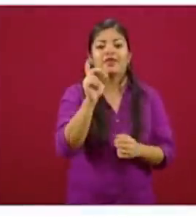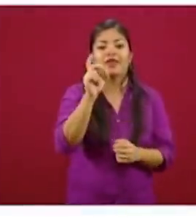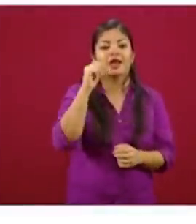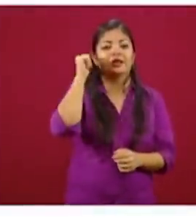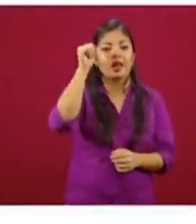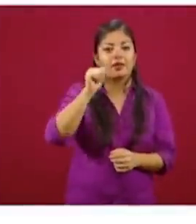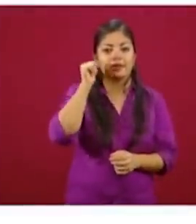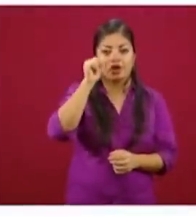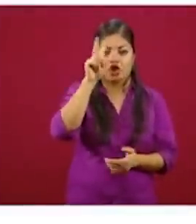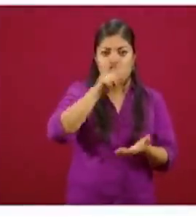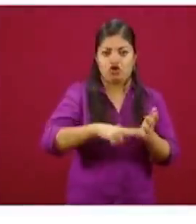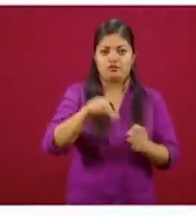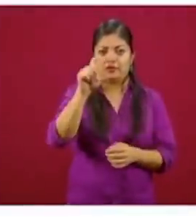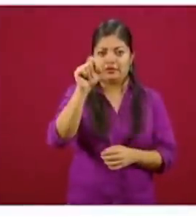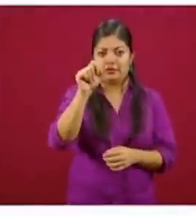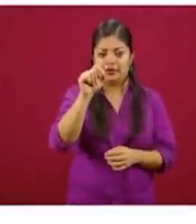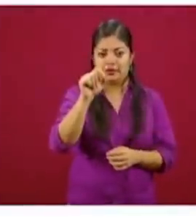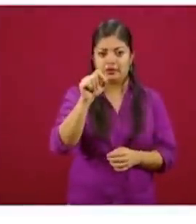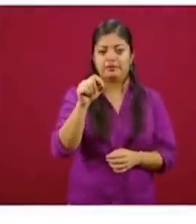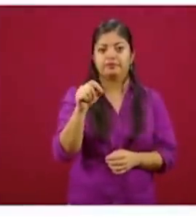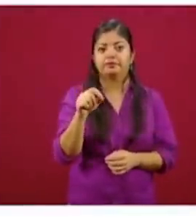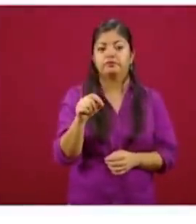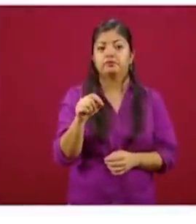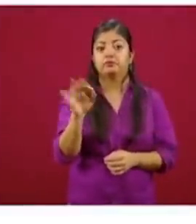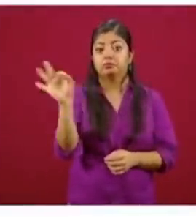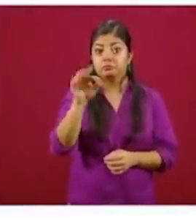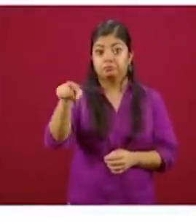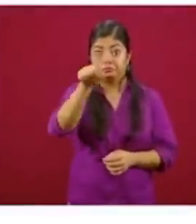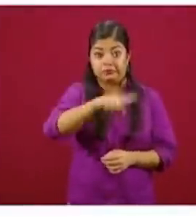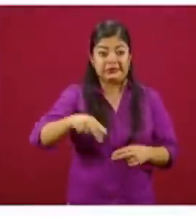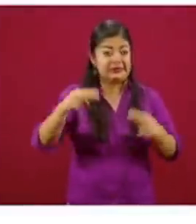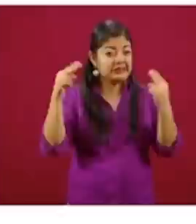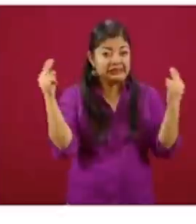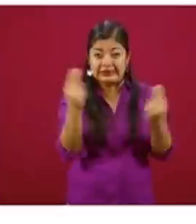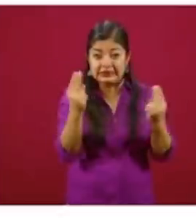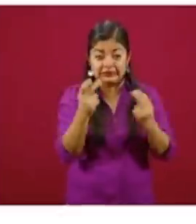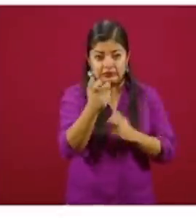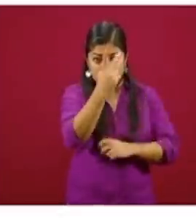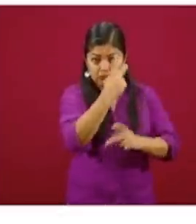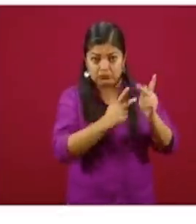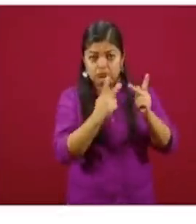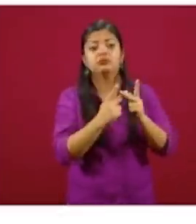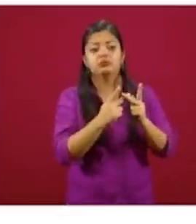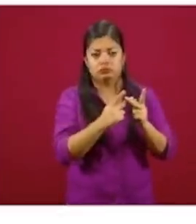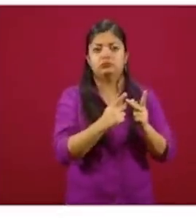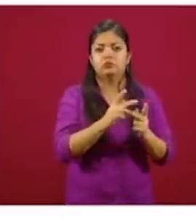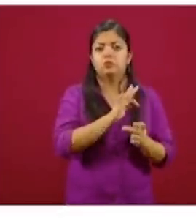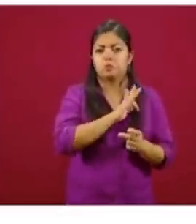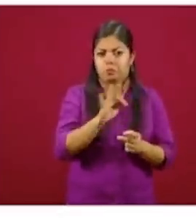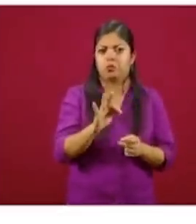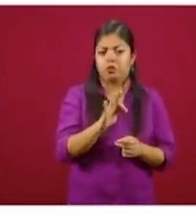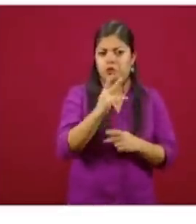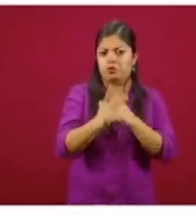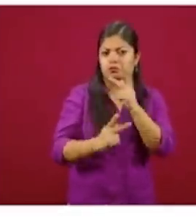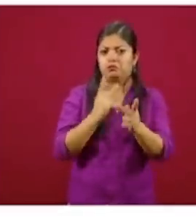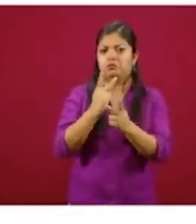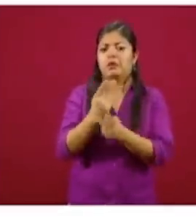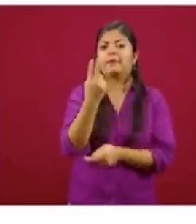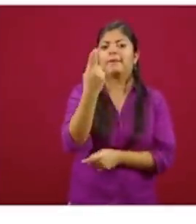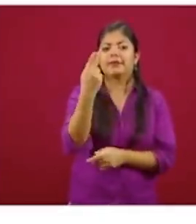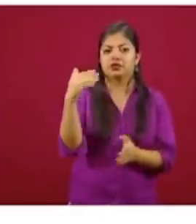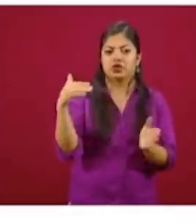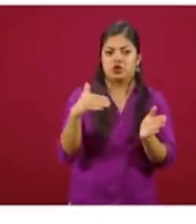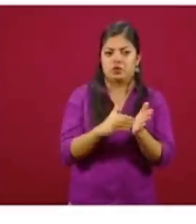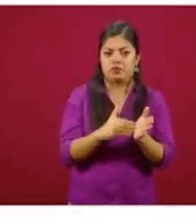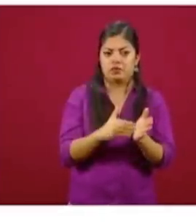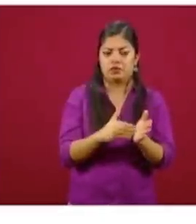está ellas recibirán si así lo solicitan el crédito de 25 mil pesos exactamente con las mismas condiciones